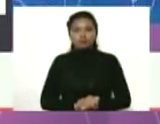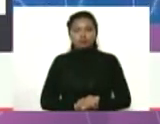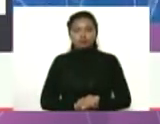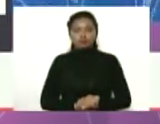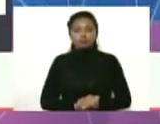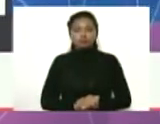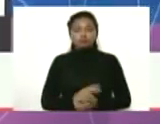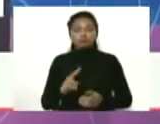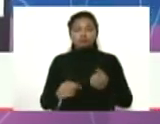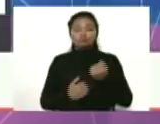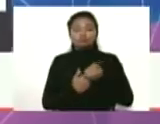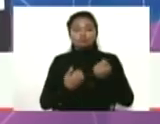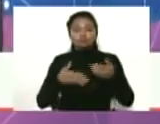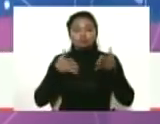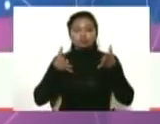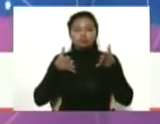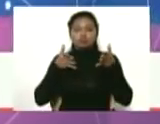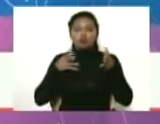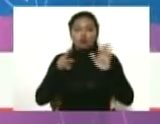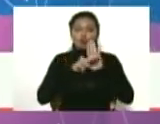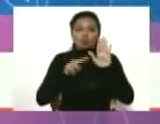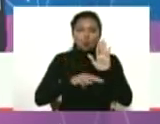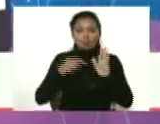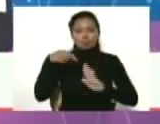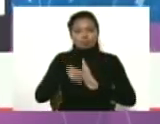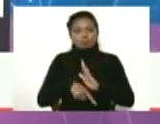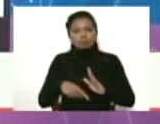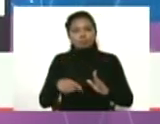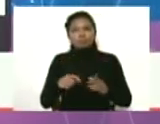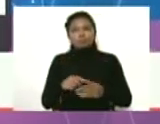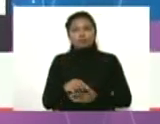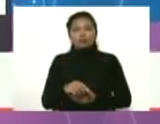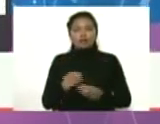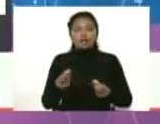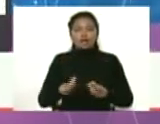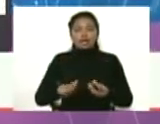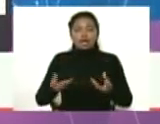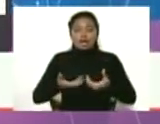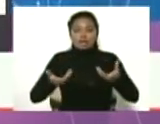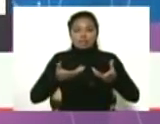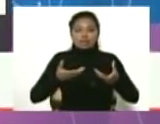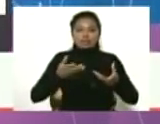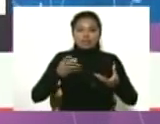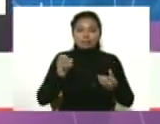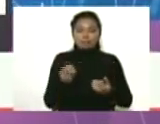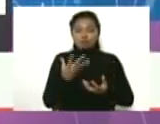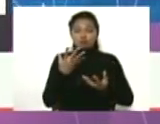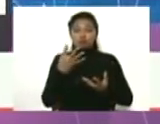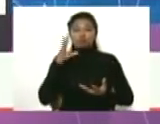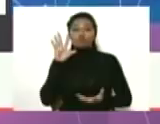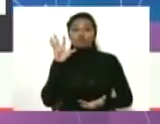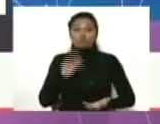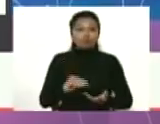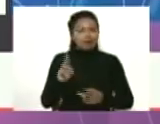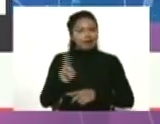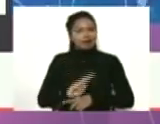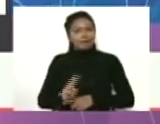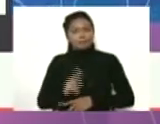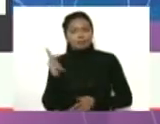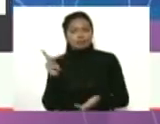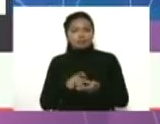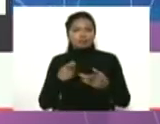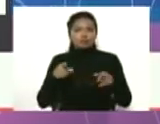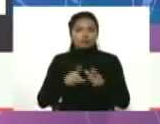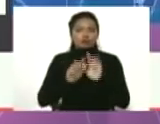cooperación, el mantenimiento del orden interno, como usted dice, candelita que se prende, candelita que se apaga, y